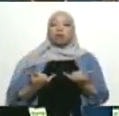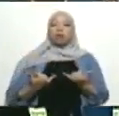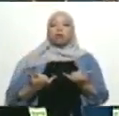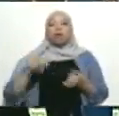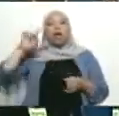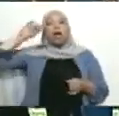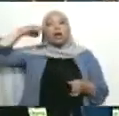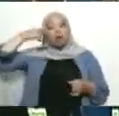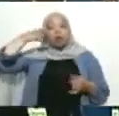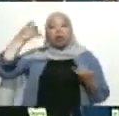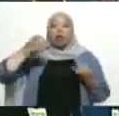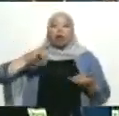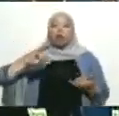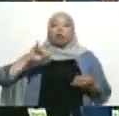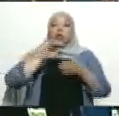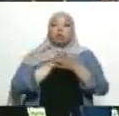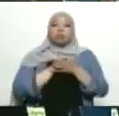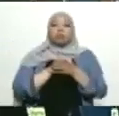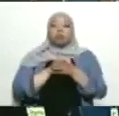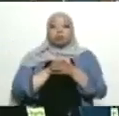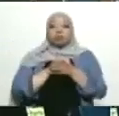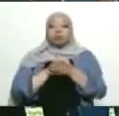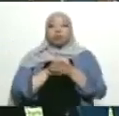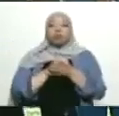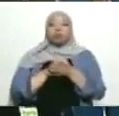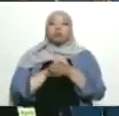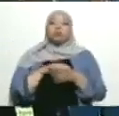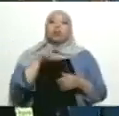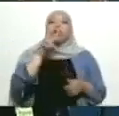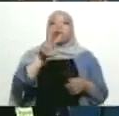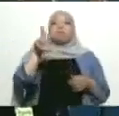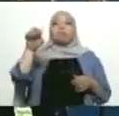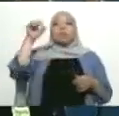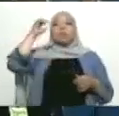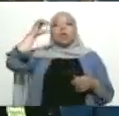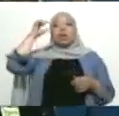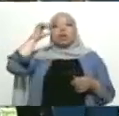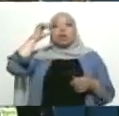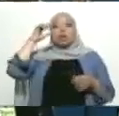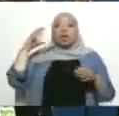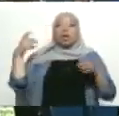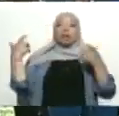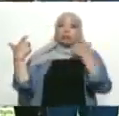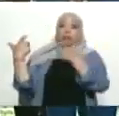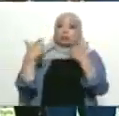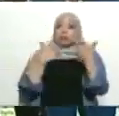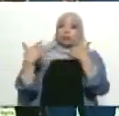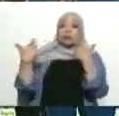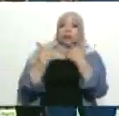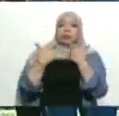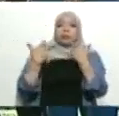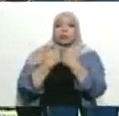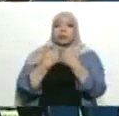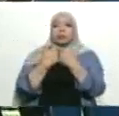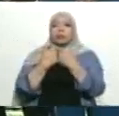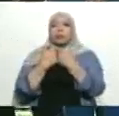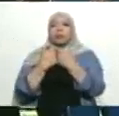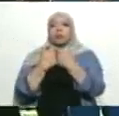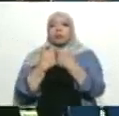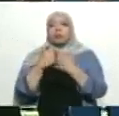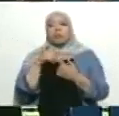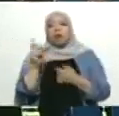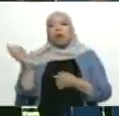recordar los hechos, ¿no? Porque Freddy hablaba que fueron 20 días de acecho, de asedio. Pero yo creo que fueron